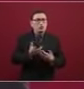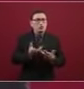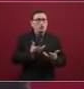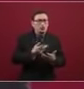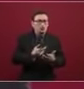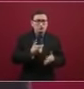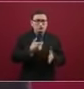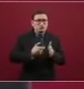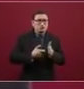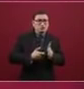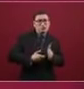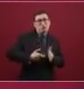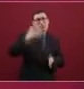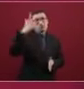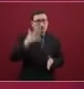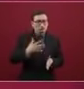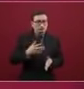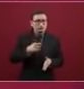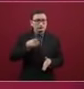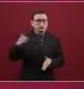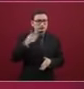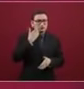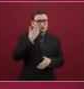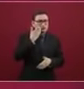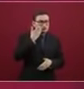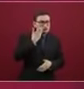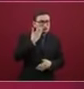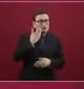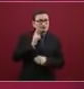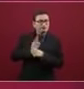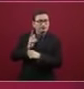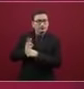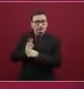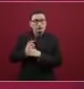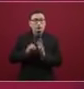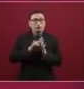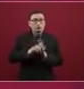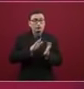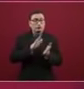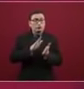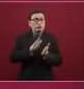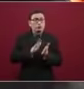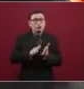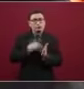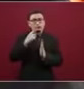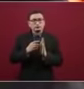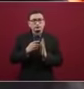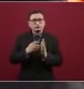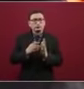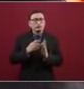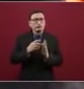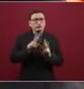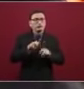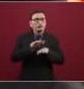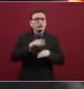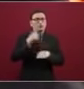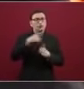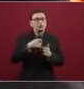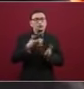precios más altos. Lo estamos viendo en el caso del papel para la construcción, digo, para la